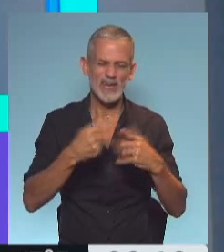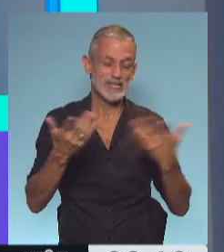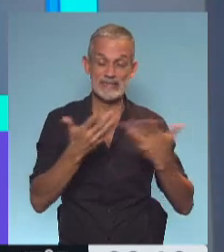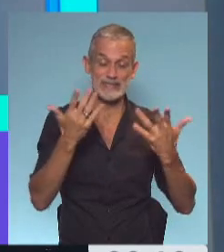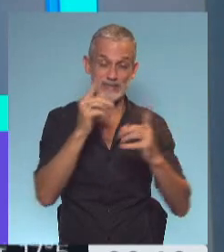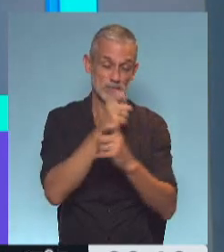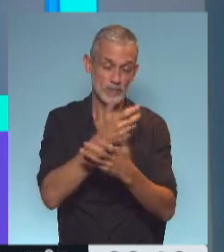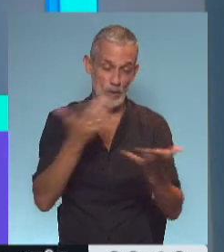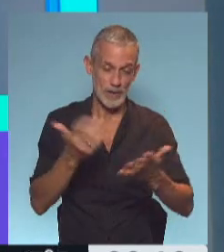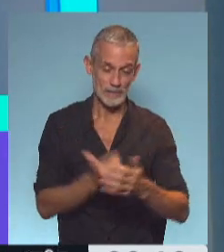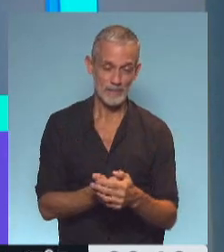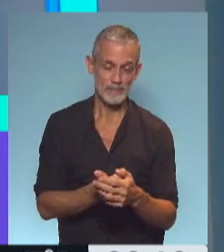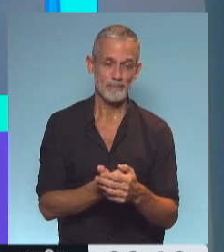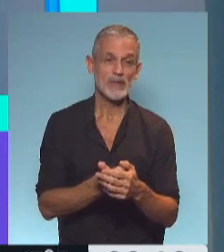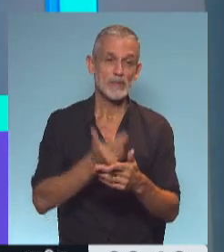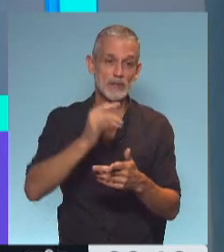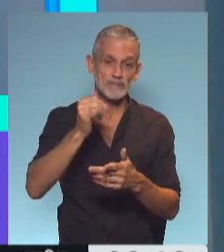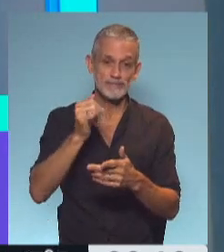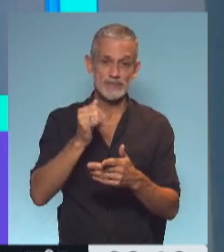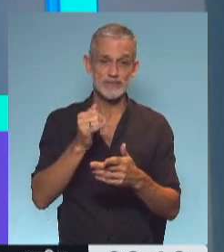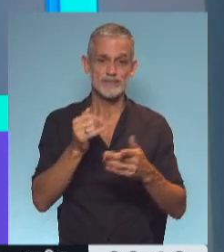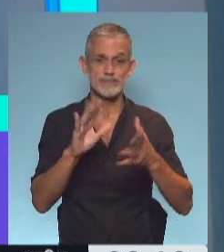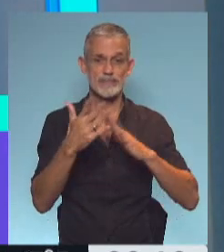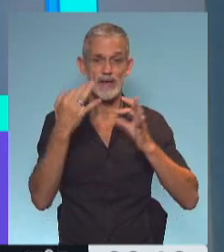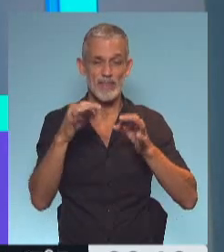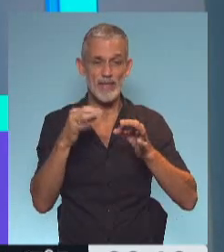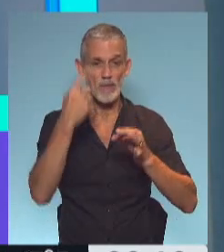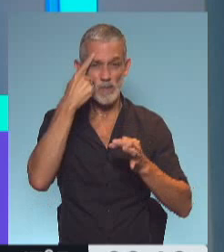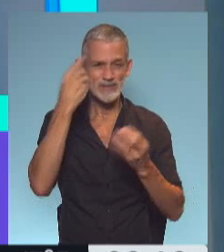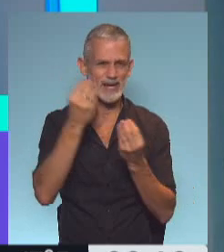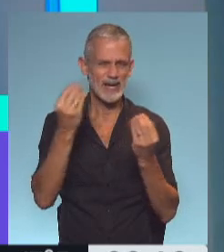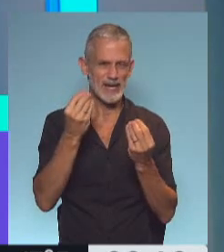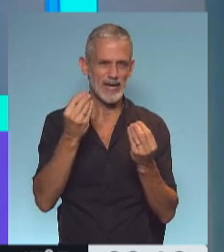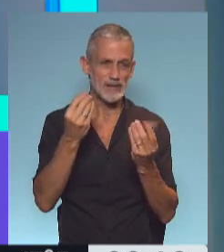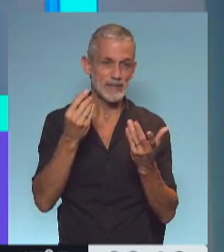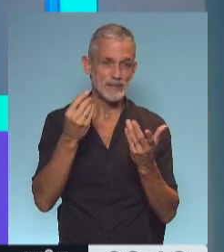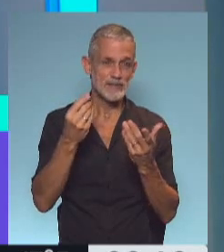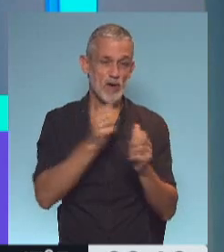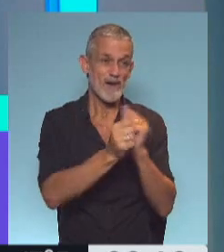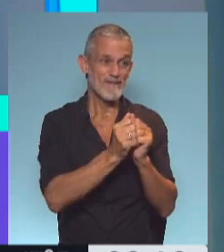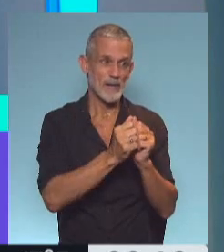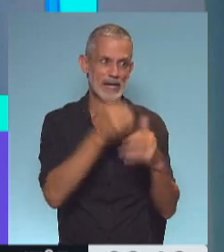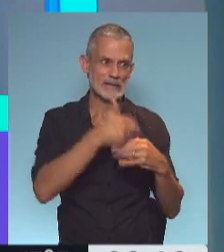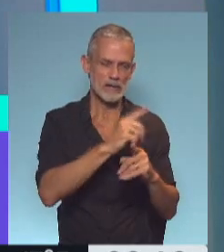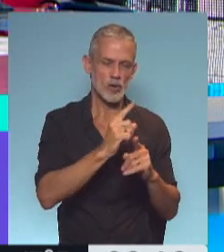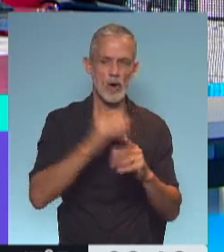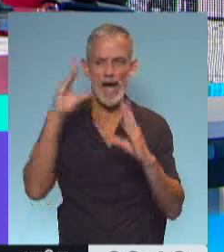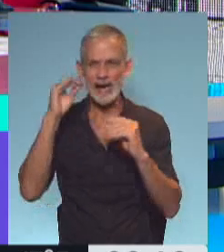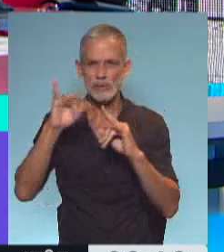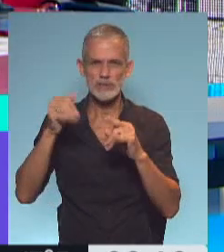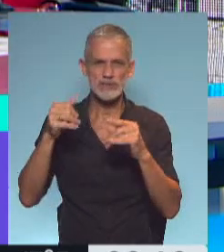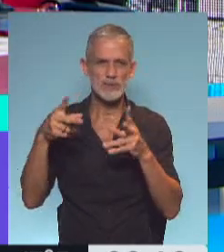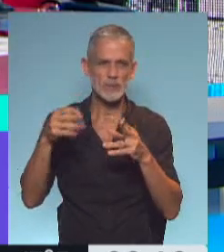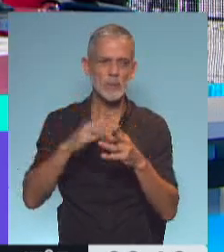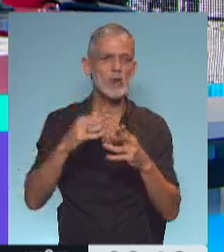un problema, pero evidentemente es de alguna manera lo que puedo pensar, cerrar la noche y no cerrar una fábrica. ¿Vos sabés dónde se está contagiando la gente?